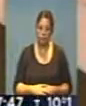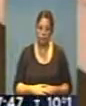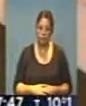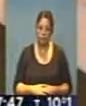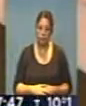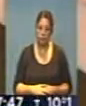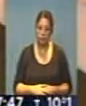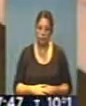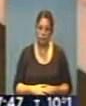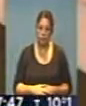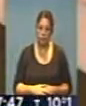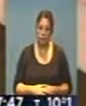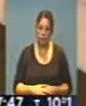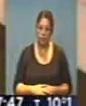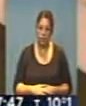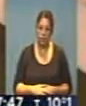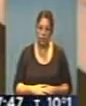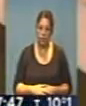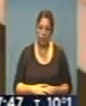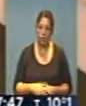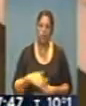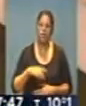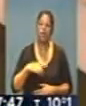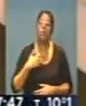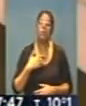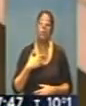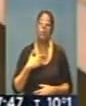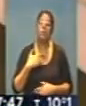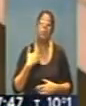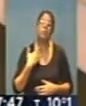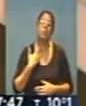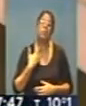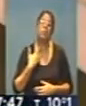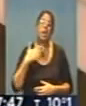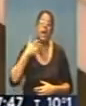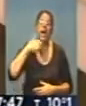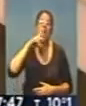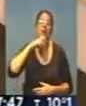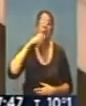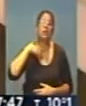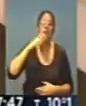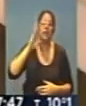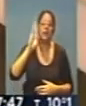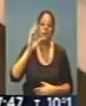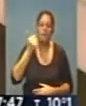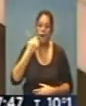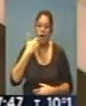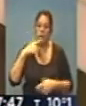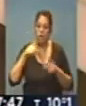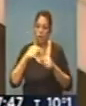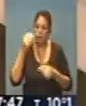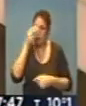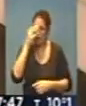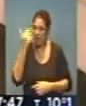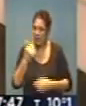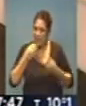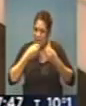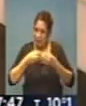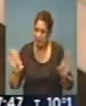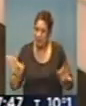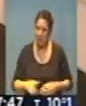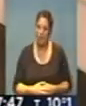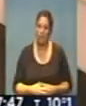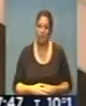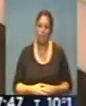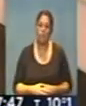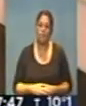Se realizó el lanzamiento de la próxima edición, la edición 26 de Arte Va, la feria de arte contemporáneo más importante de la Argentina, que